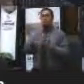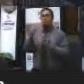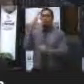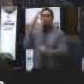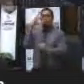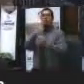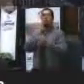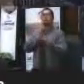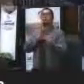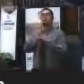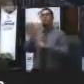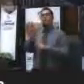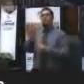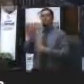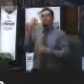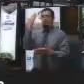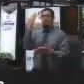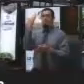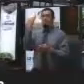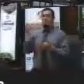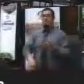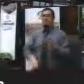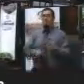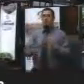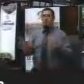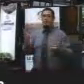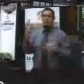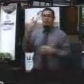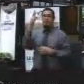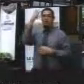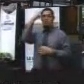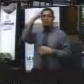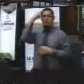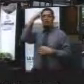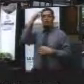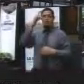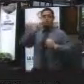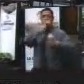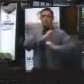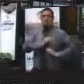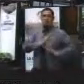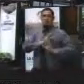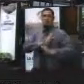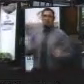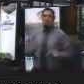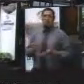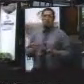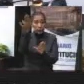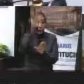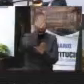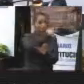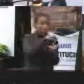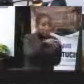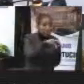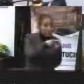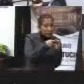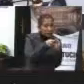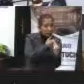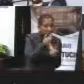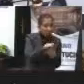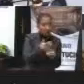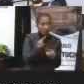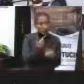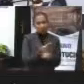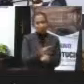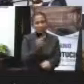meta acabar con la dictadura porfirista y con la usurpación huertista. Ser